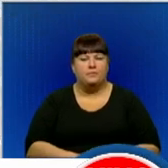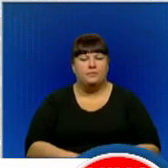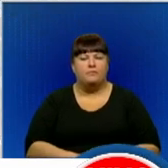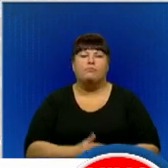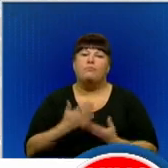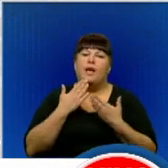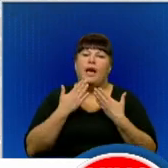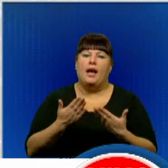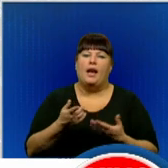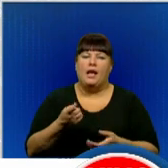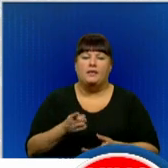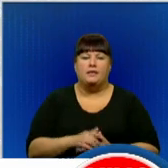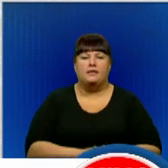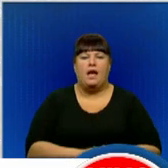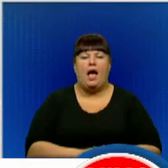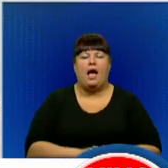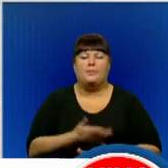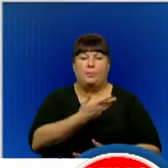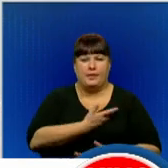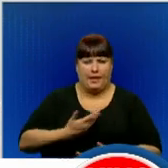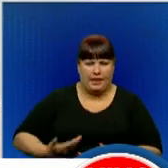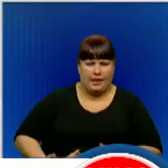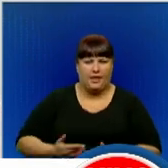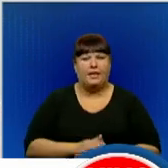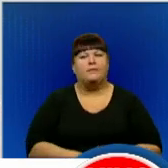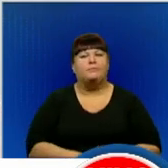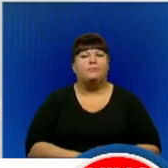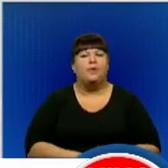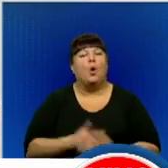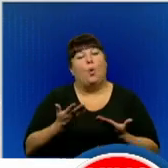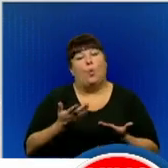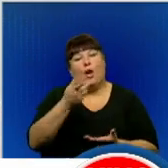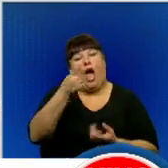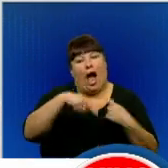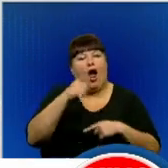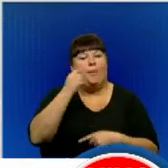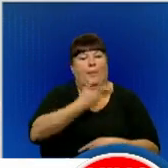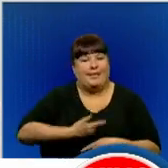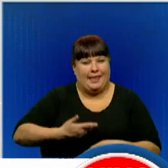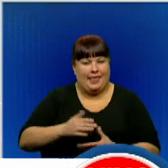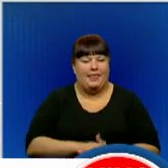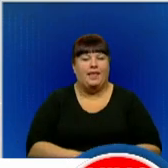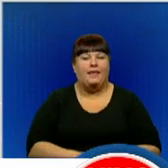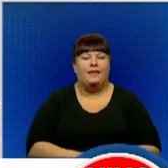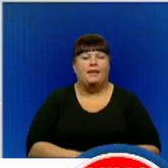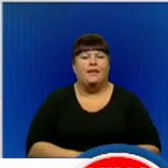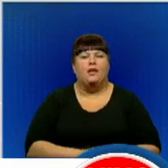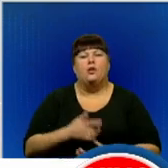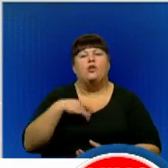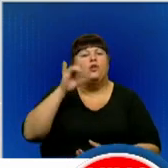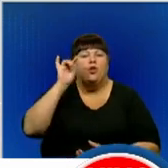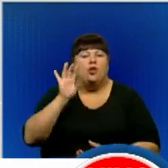gracias señorita presidenta por el señor presidente yo me voy